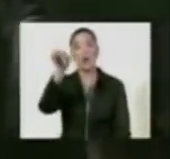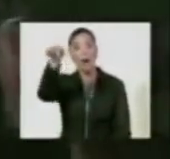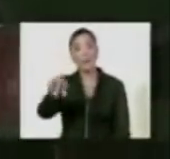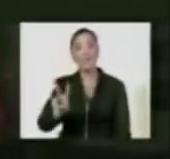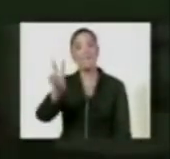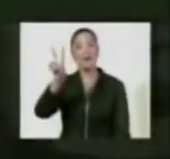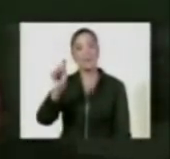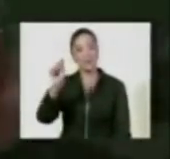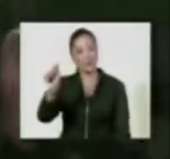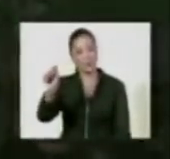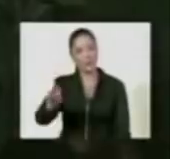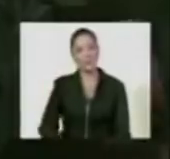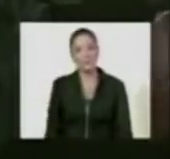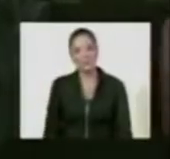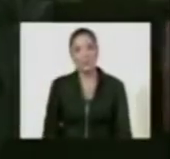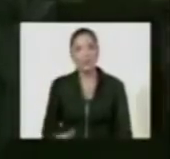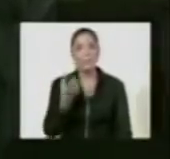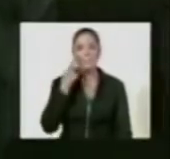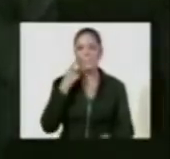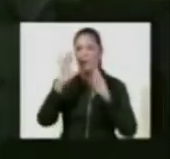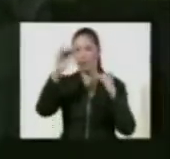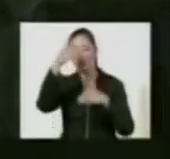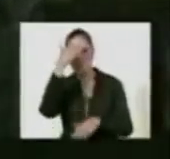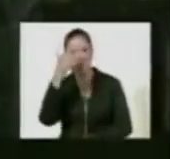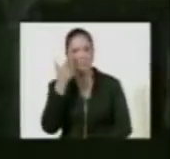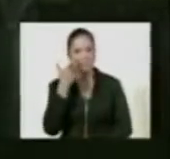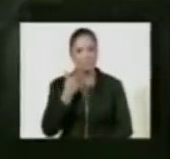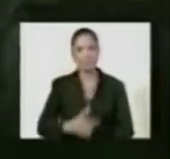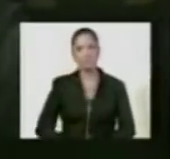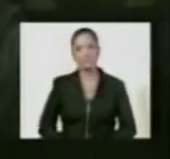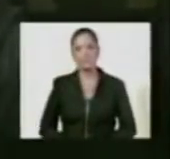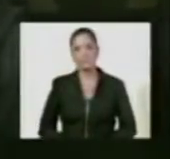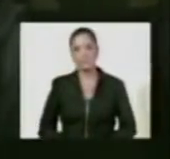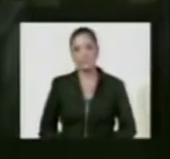Tuy. Atención, Zamora.